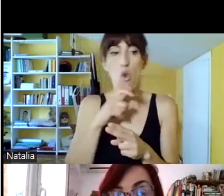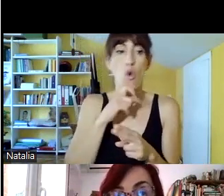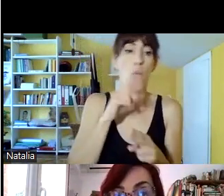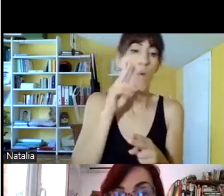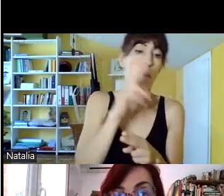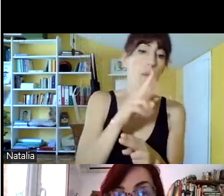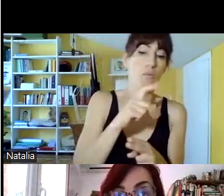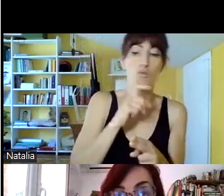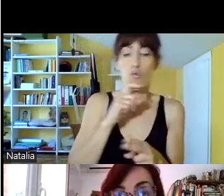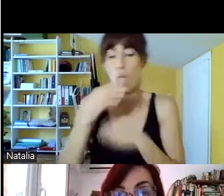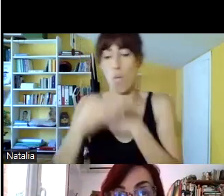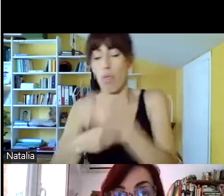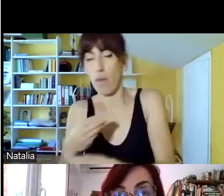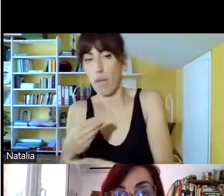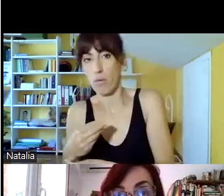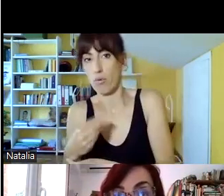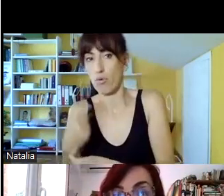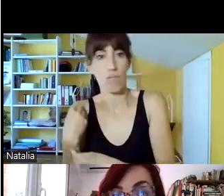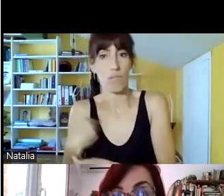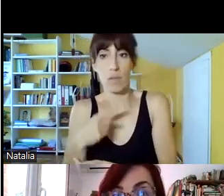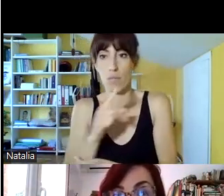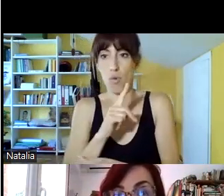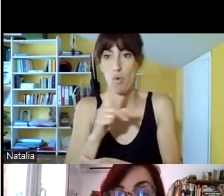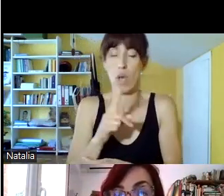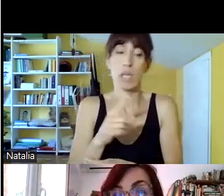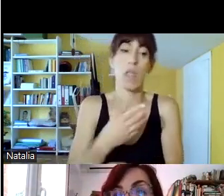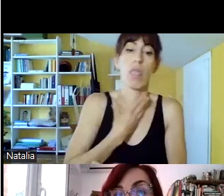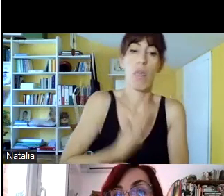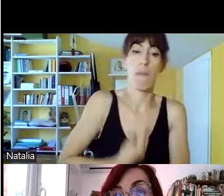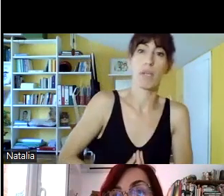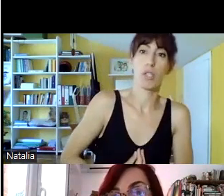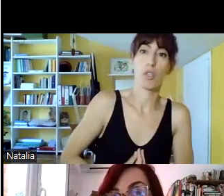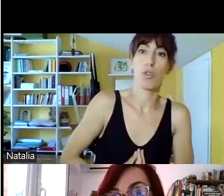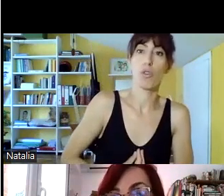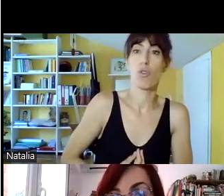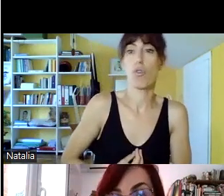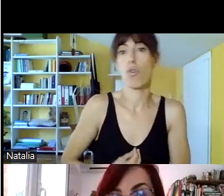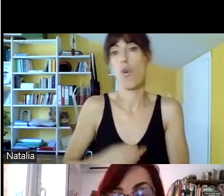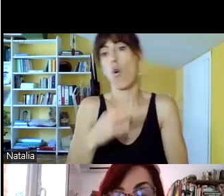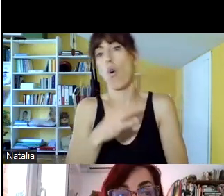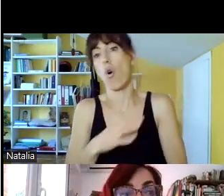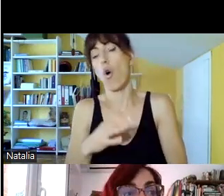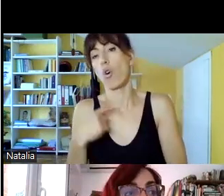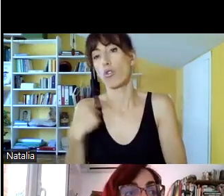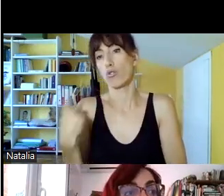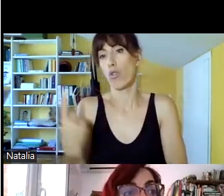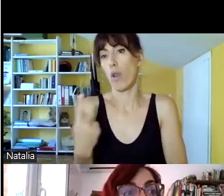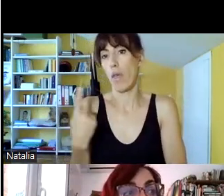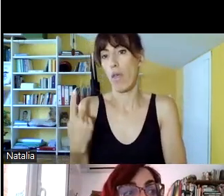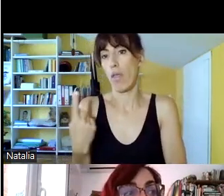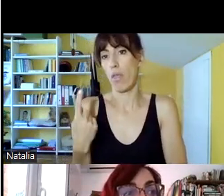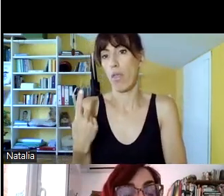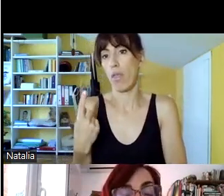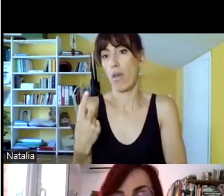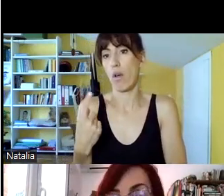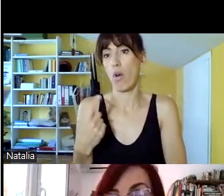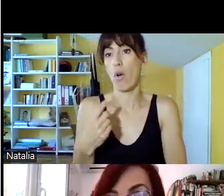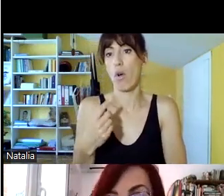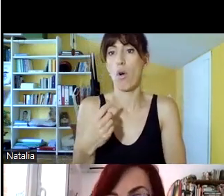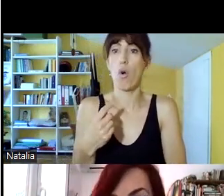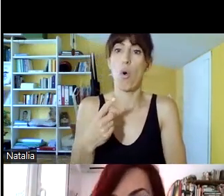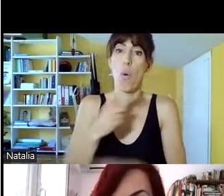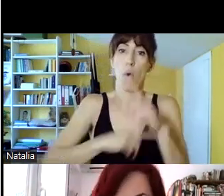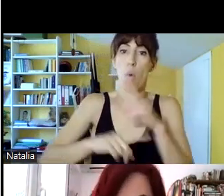mismo codificar como depresión que codificar como soledad, que codificar como